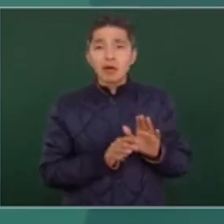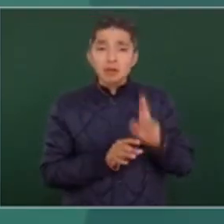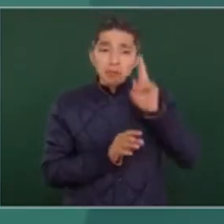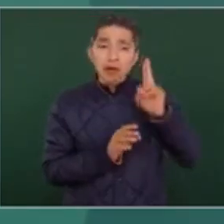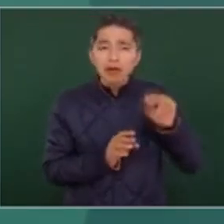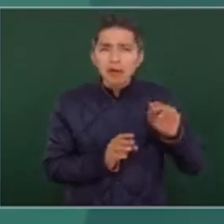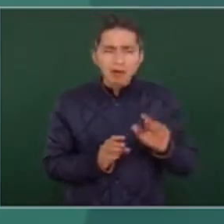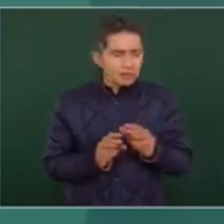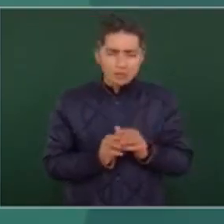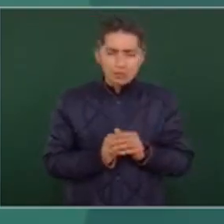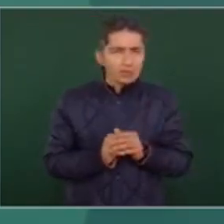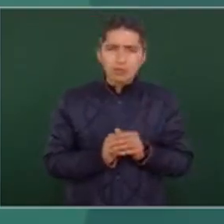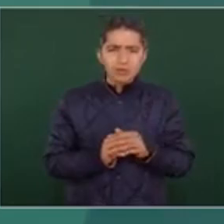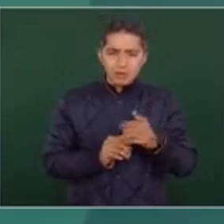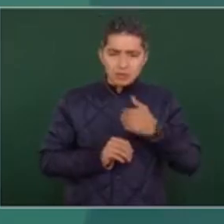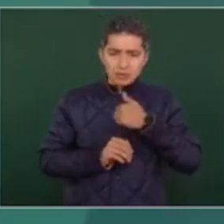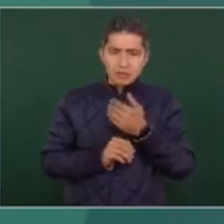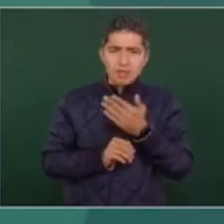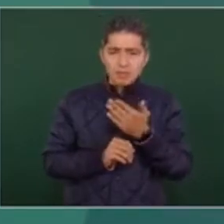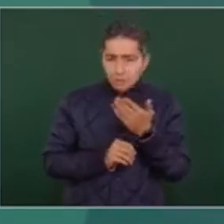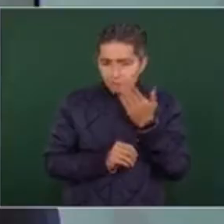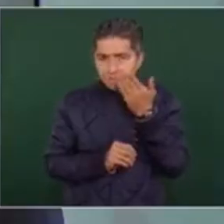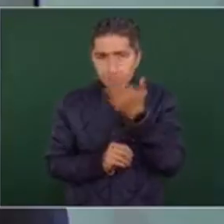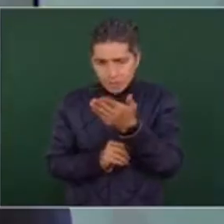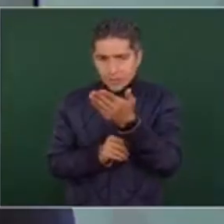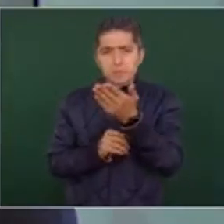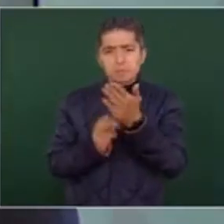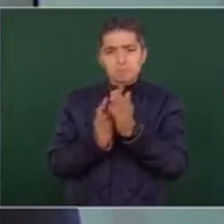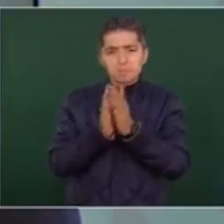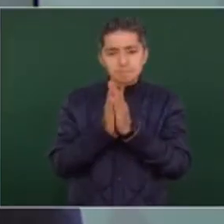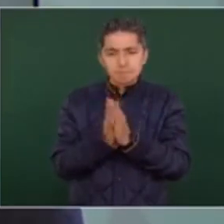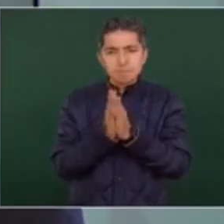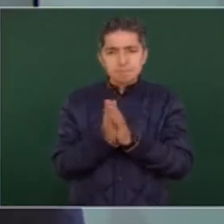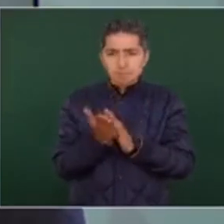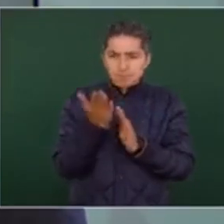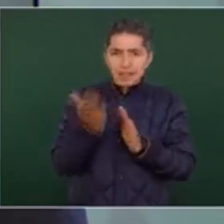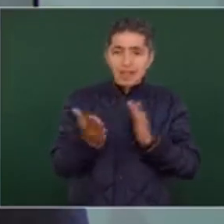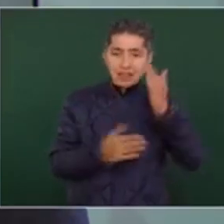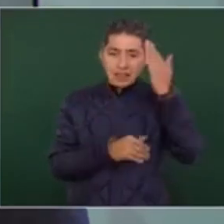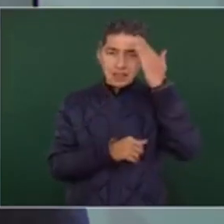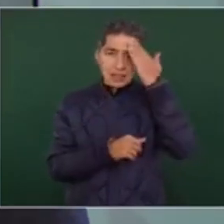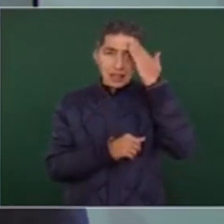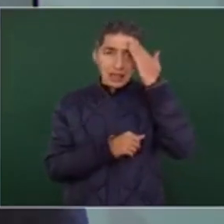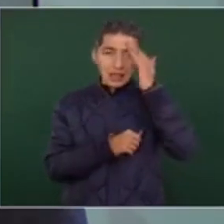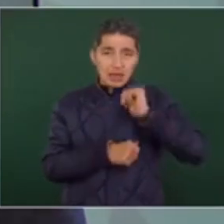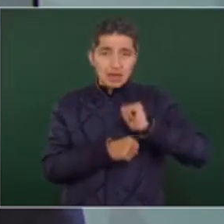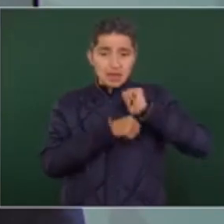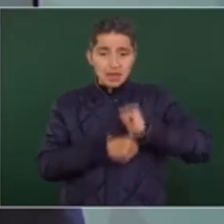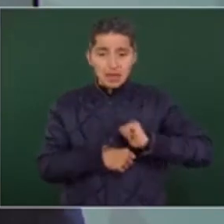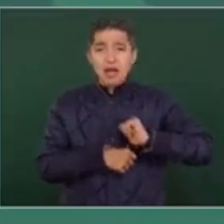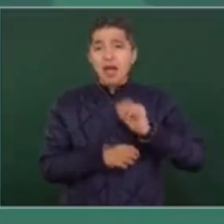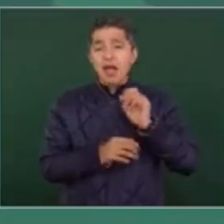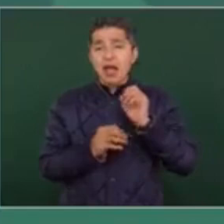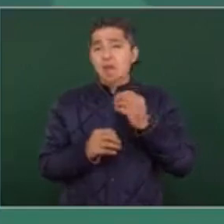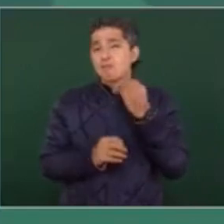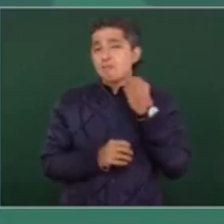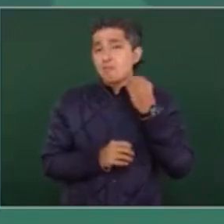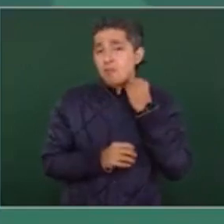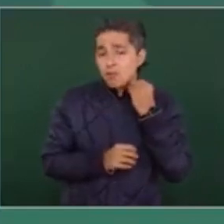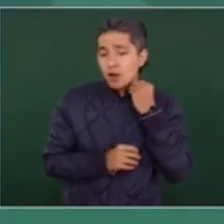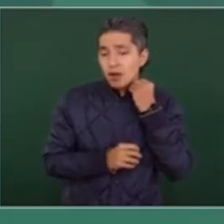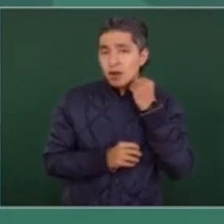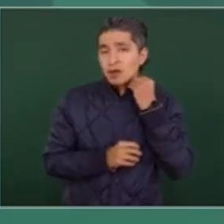sus condolencias a los familiares y amigos del joven fallecido. Además, instó a los líderes y asesores de Ayotzinapa a actuar